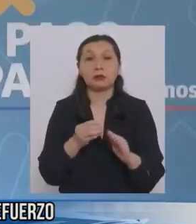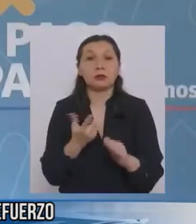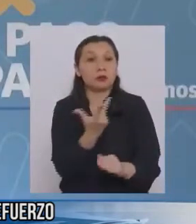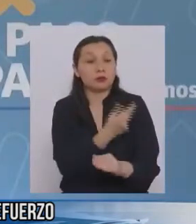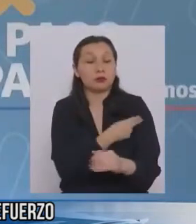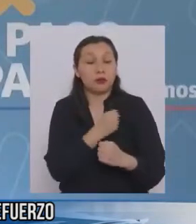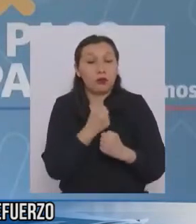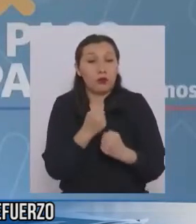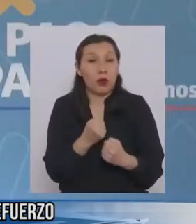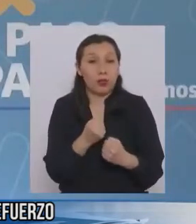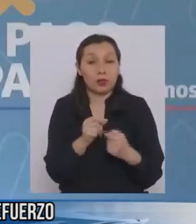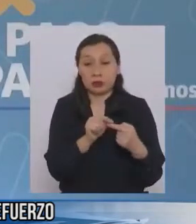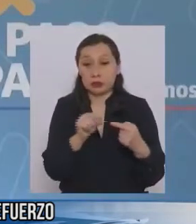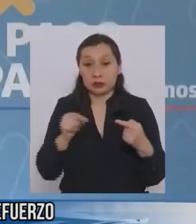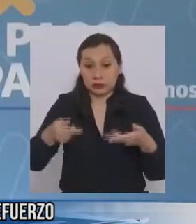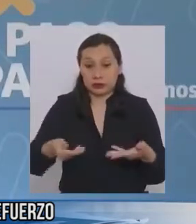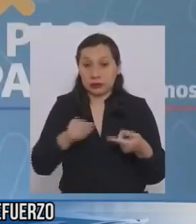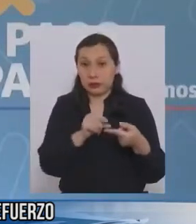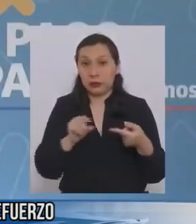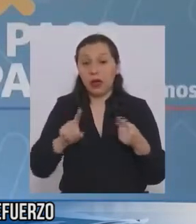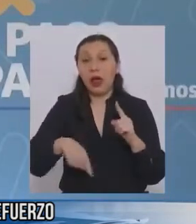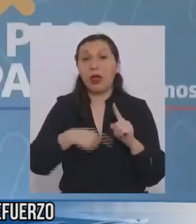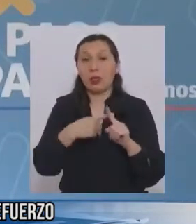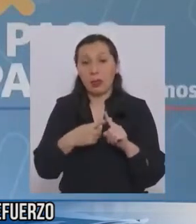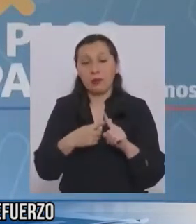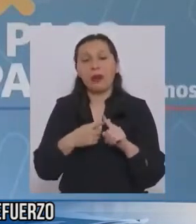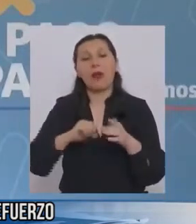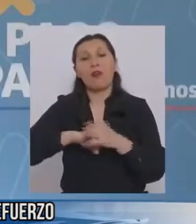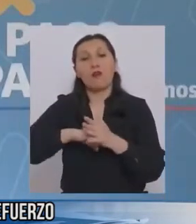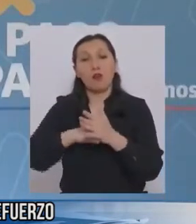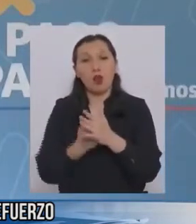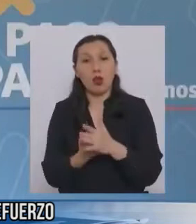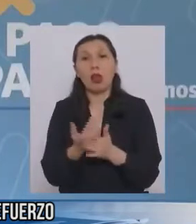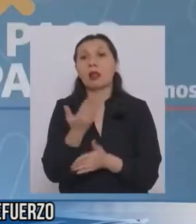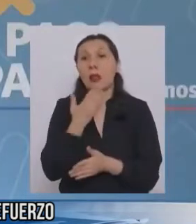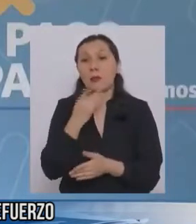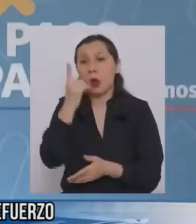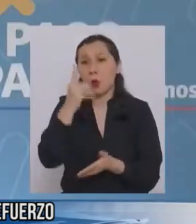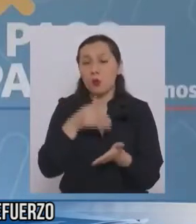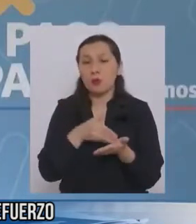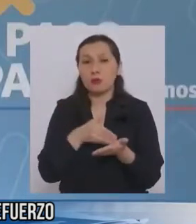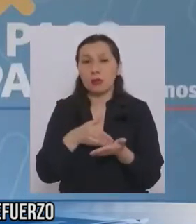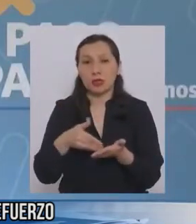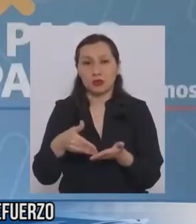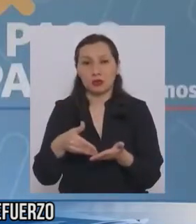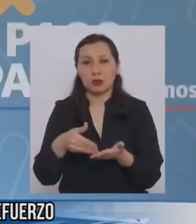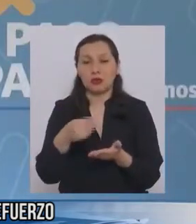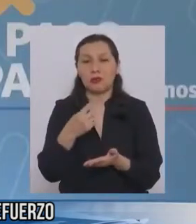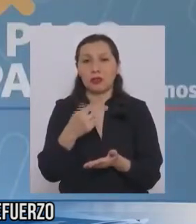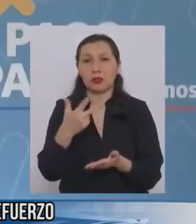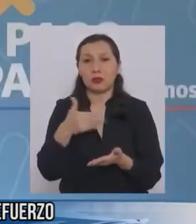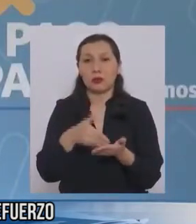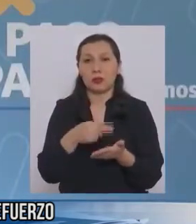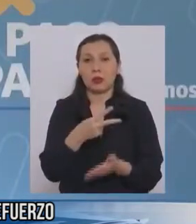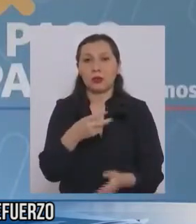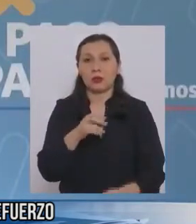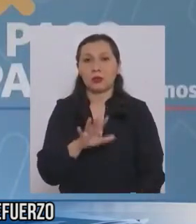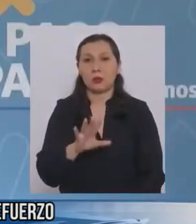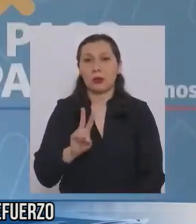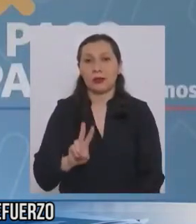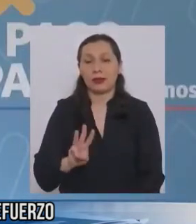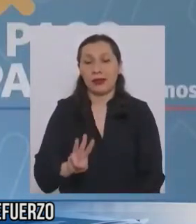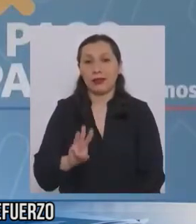dosis de refuerzo durante esta semana además quedarán inhabilitadas un millón 28.253